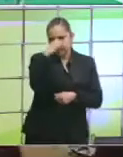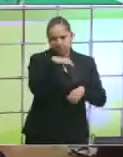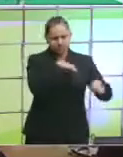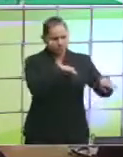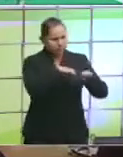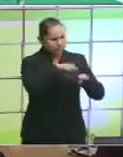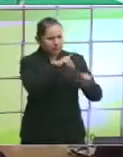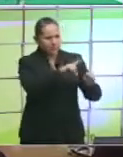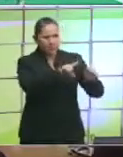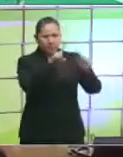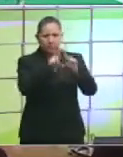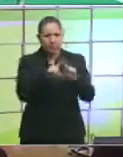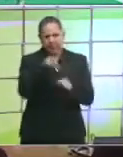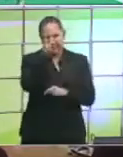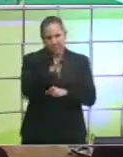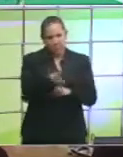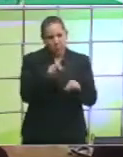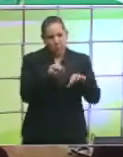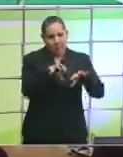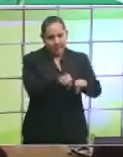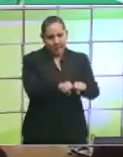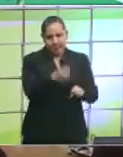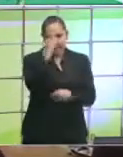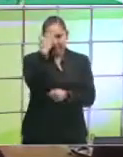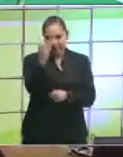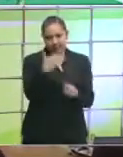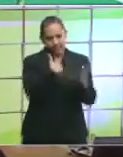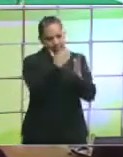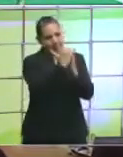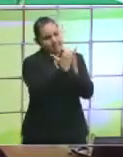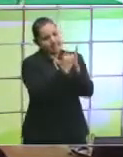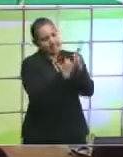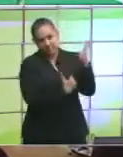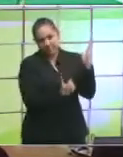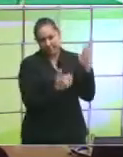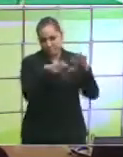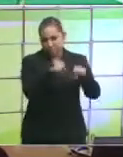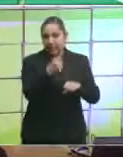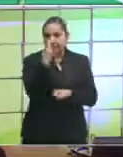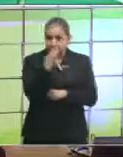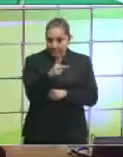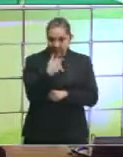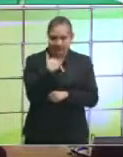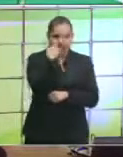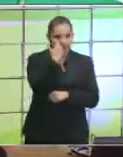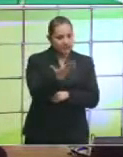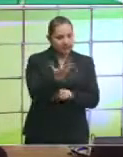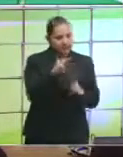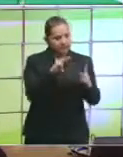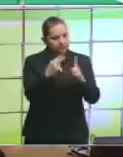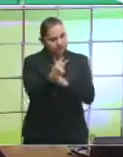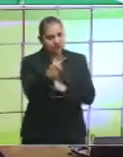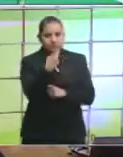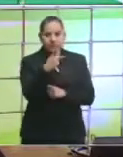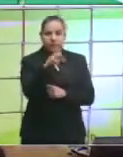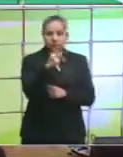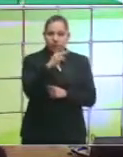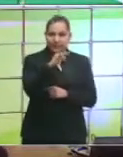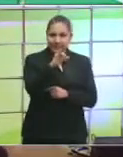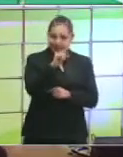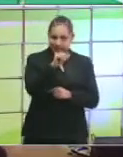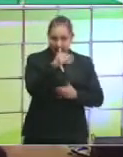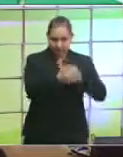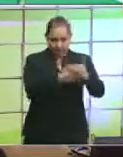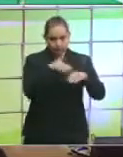que básicamente no nos alcanza ni el tiempo pero sí destacar la visión progresista del derecho y el rigor académico que le ha caracterizado